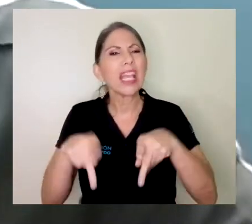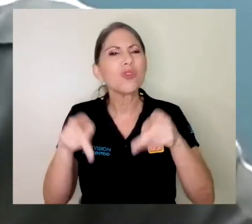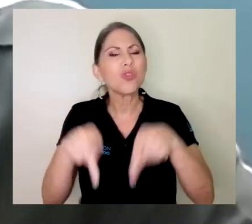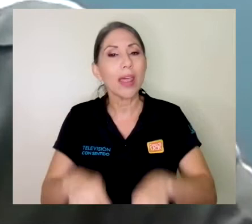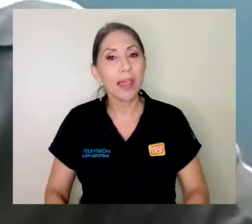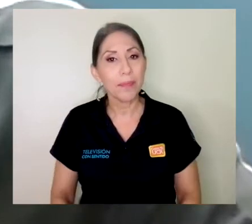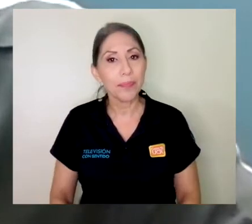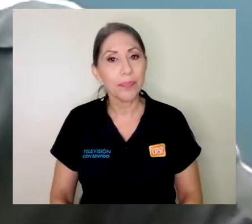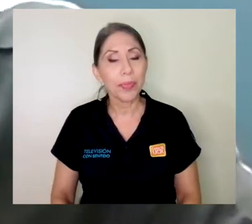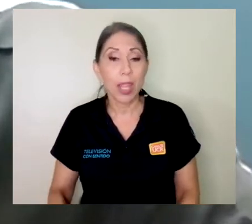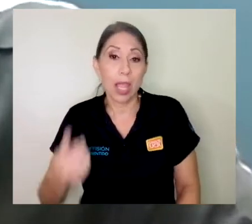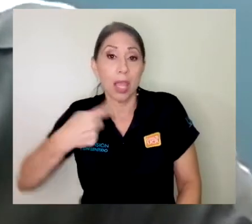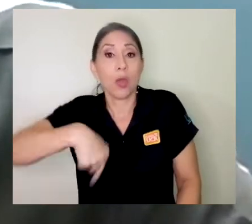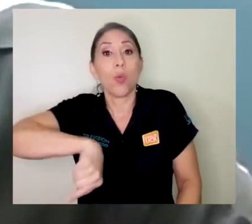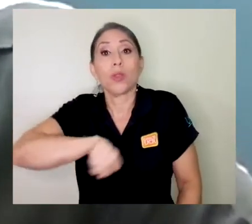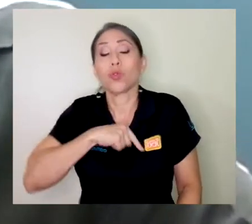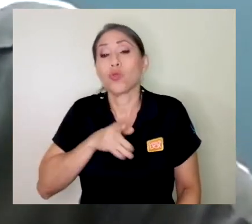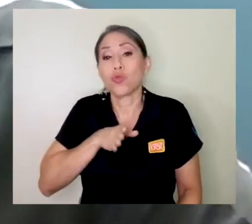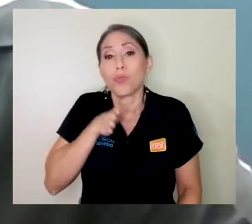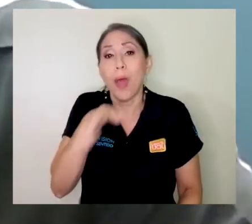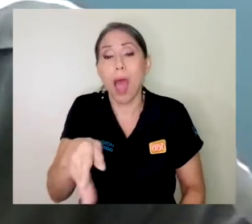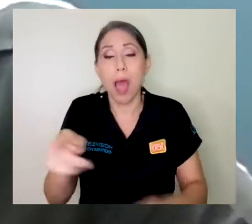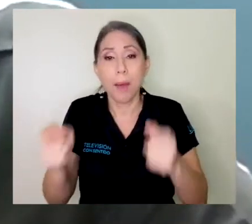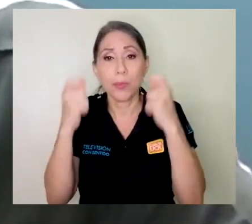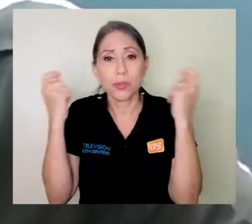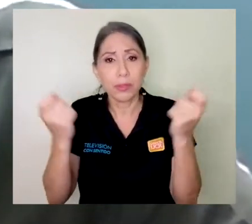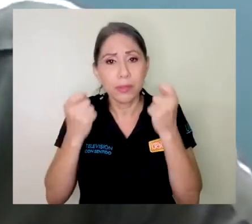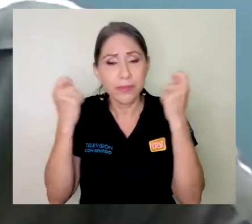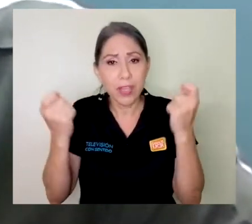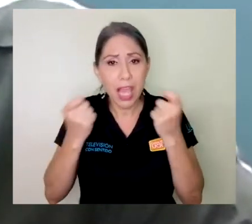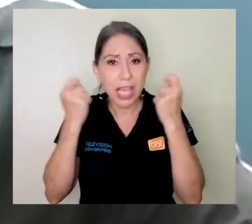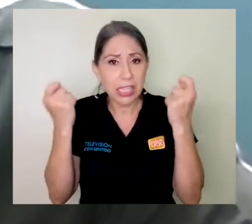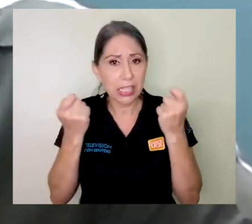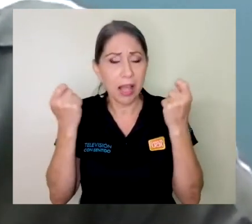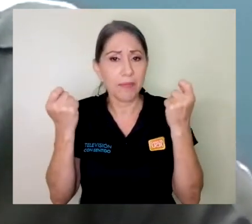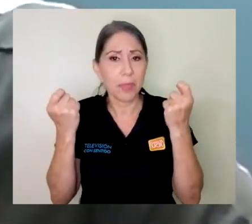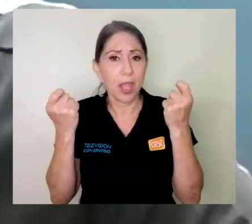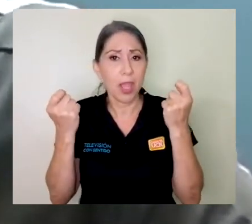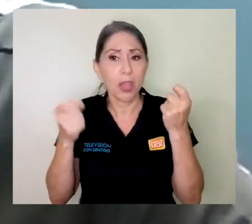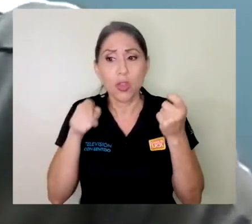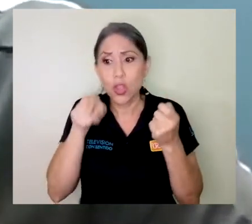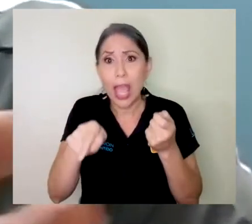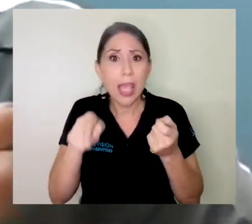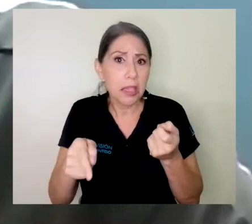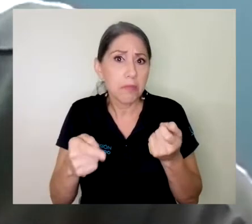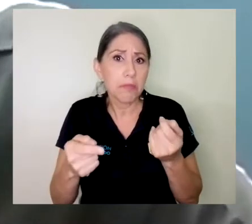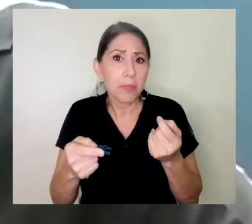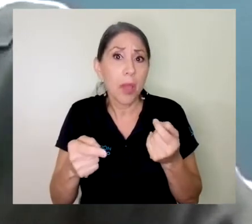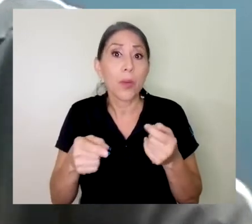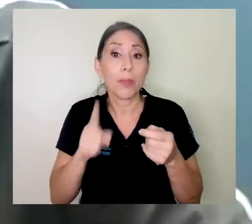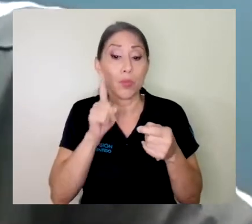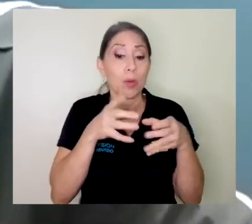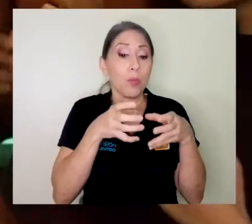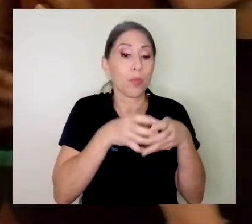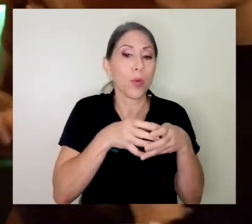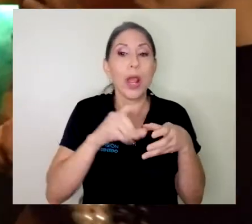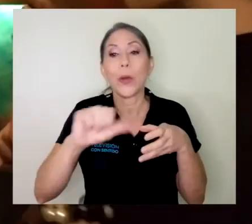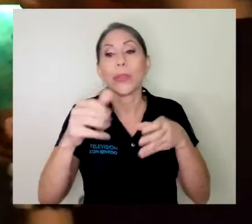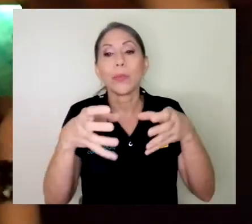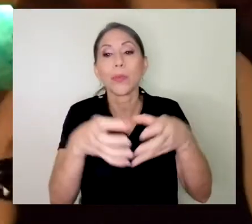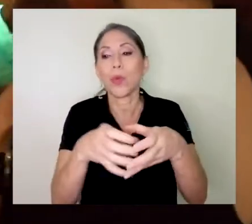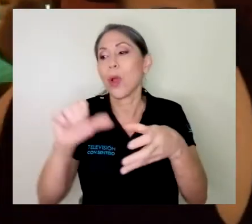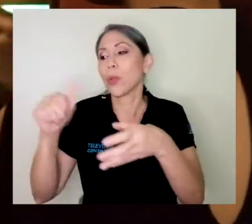¿Qué sucede? Que cuando vamos a una fiesta donde va a concurrir varias